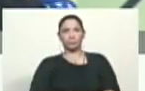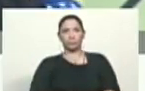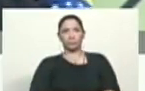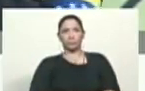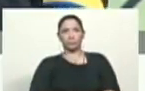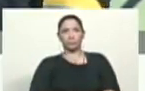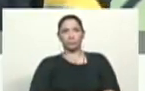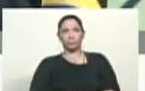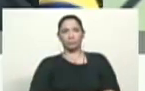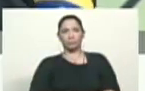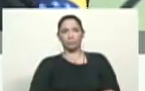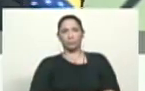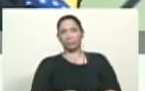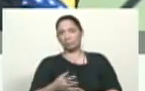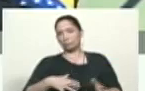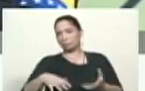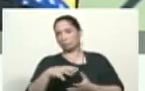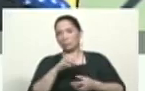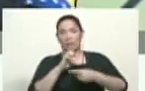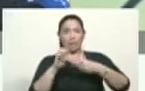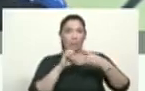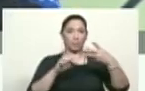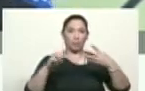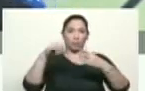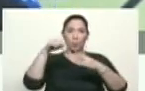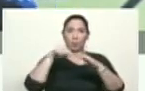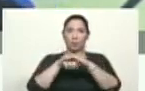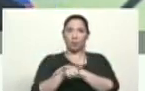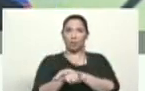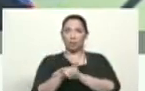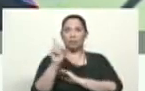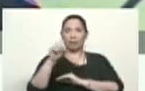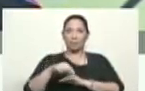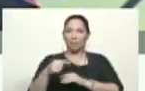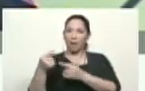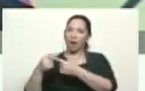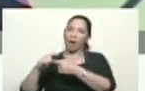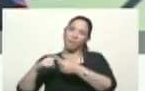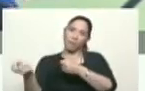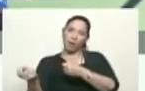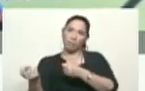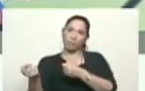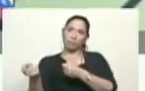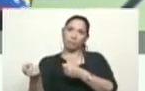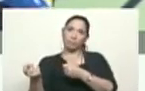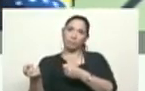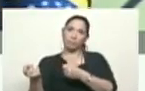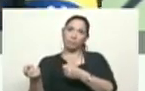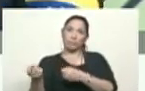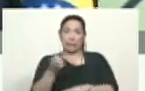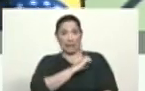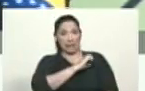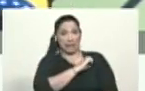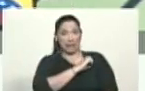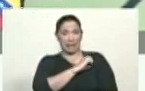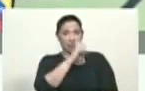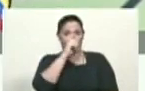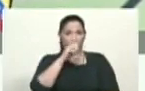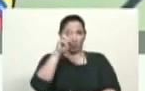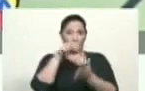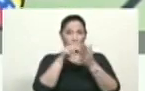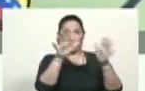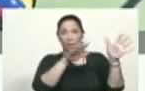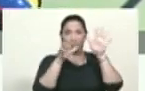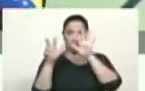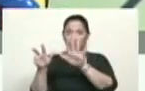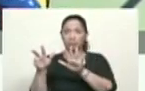tan perturbadas por elementos internos y elementos externos. Desde enero del año 2018